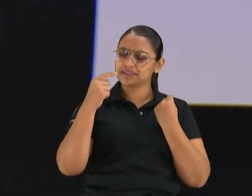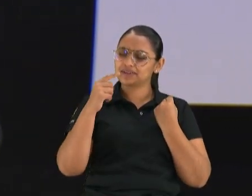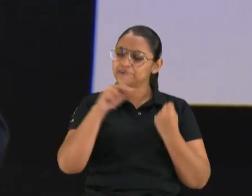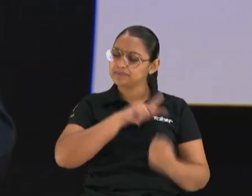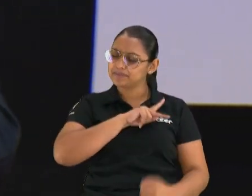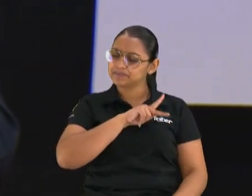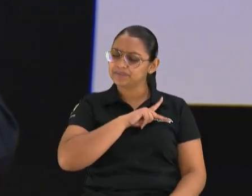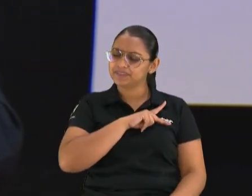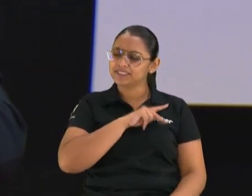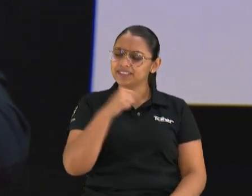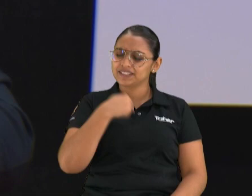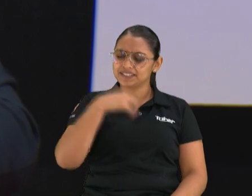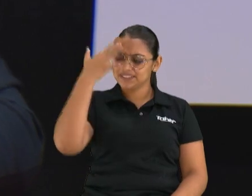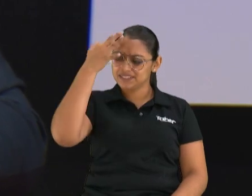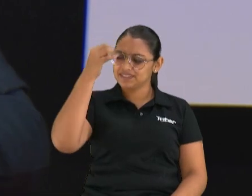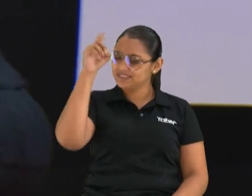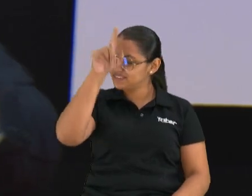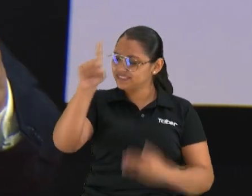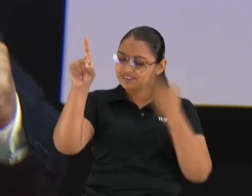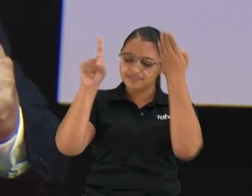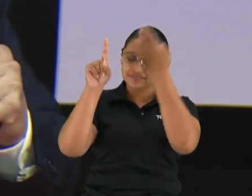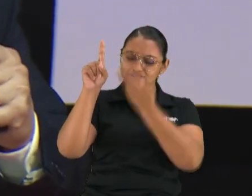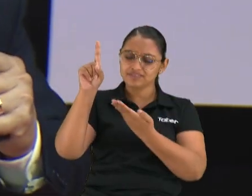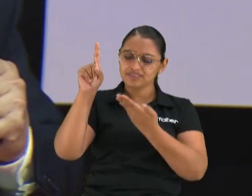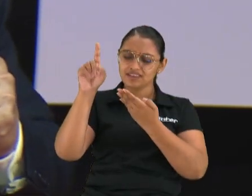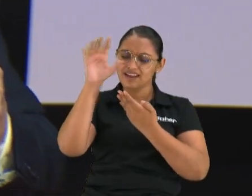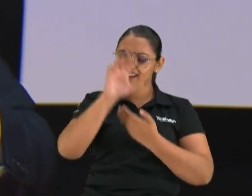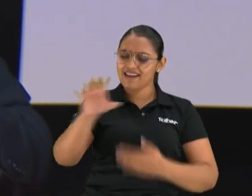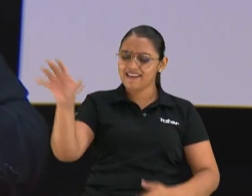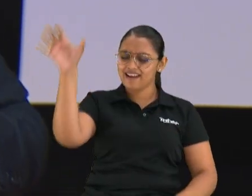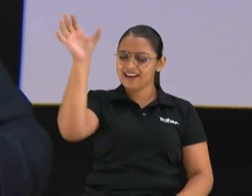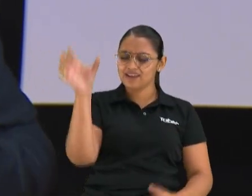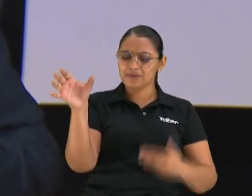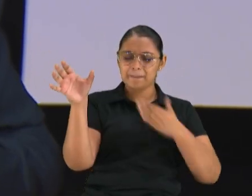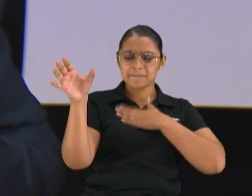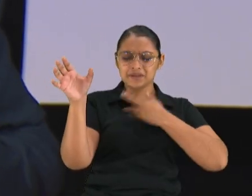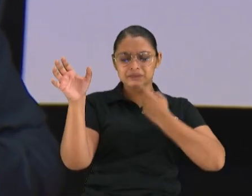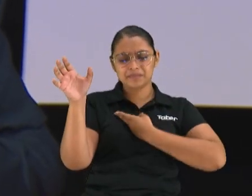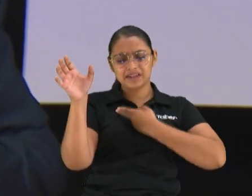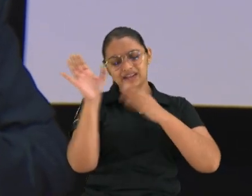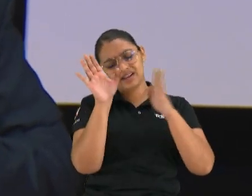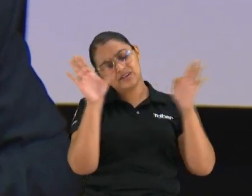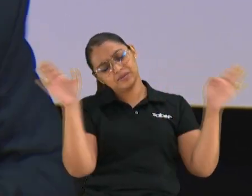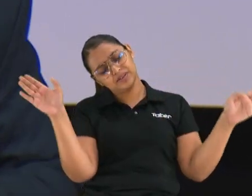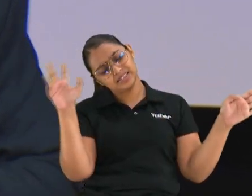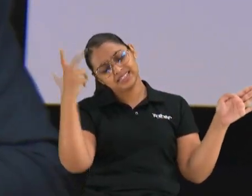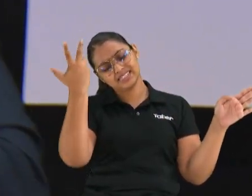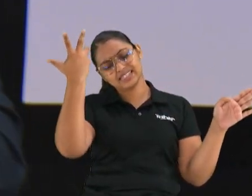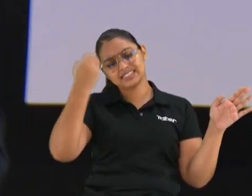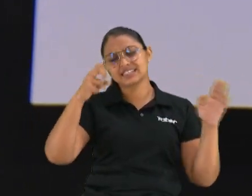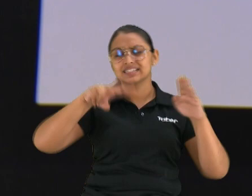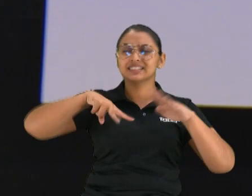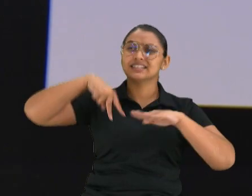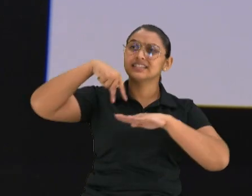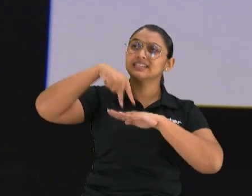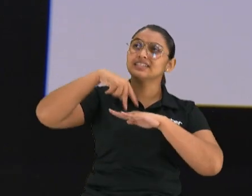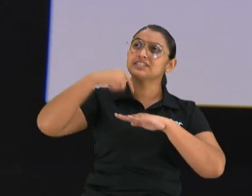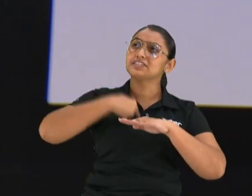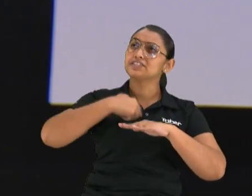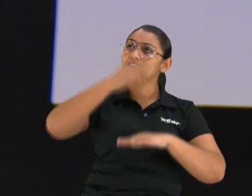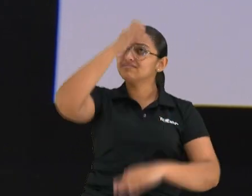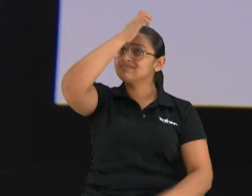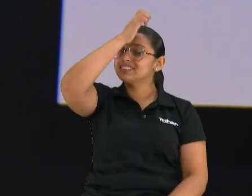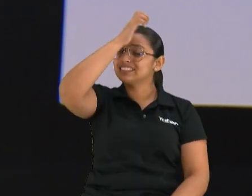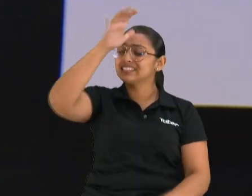yo creo que eres Dios que moriste en la cruz por mis pecados y resucitaste al tercer día me arrepiento Señor soy pecador